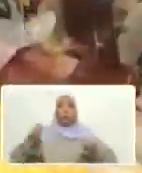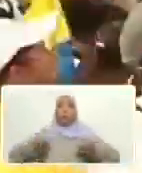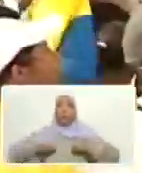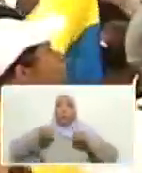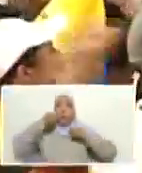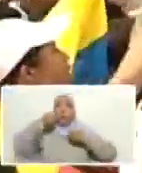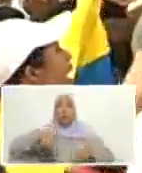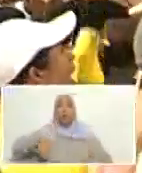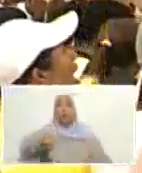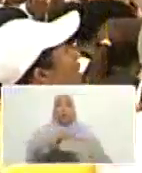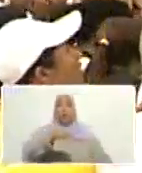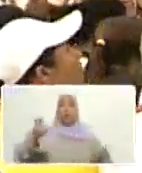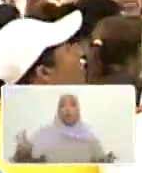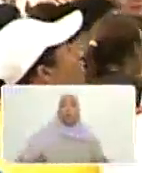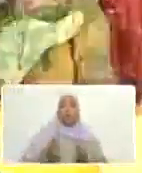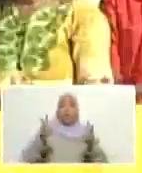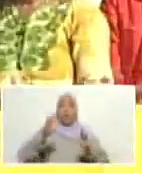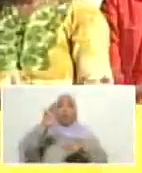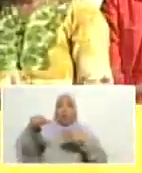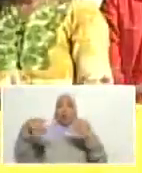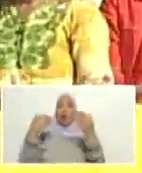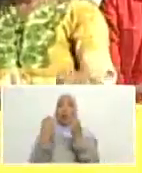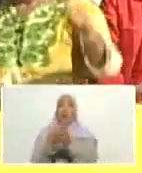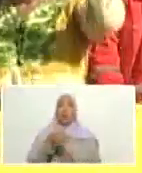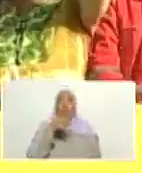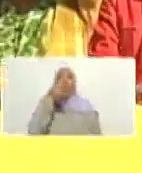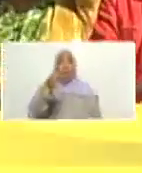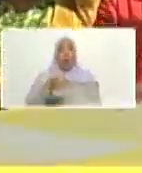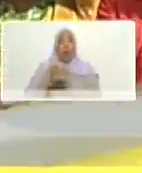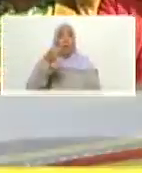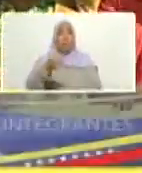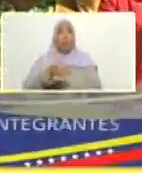pueblo! ¡Hasta la victoria siempre!